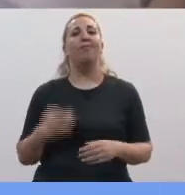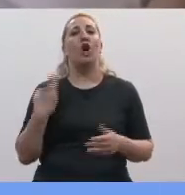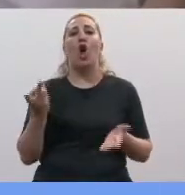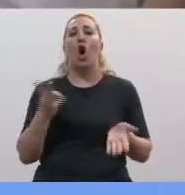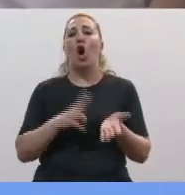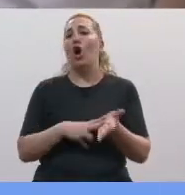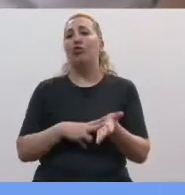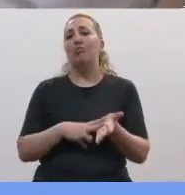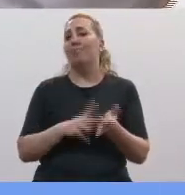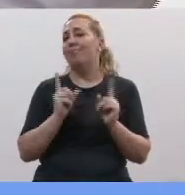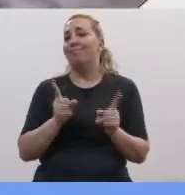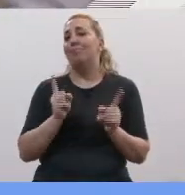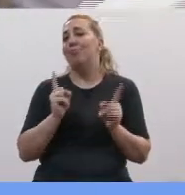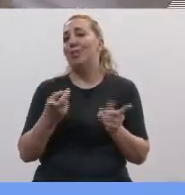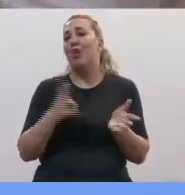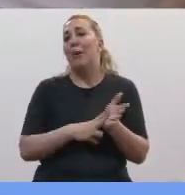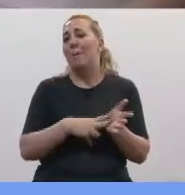reiterar algo de lo que ya se ha dicho.